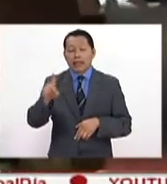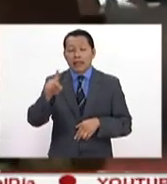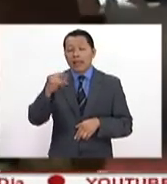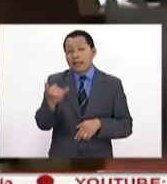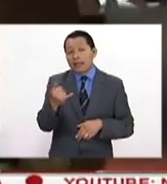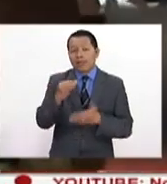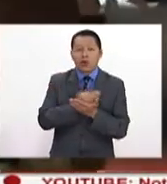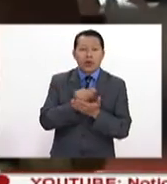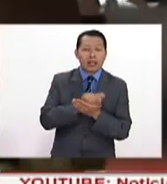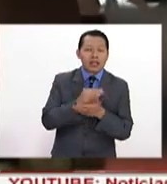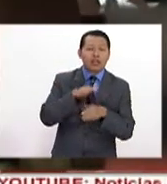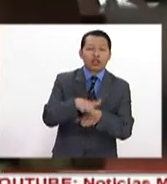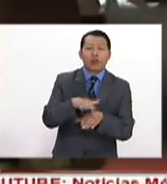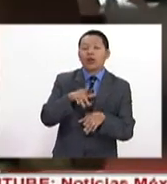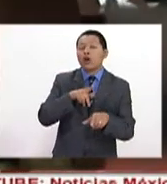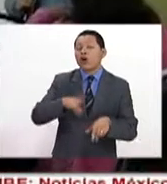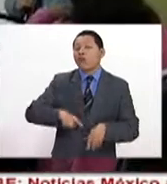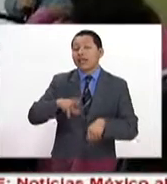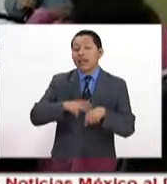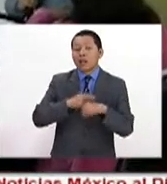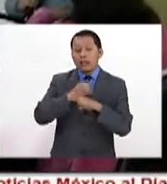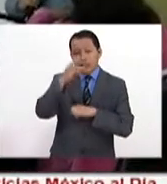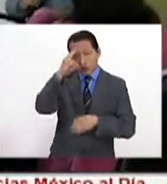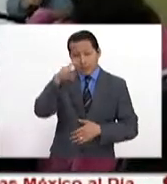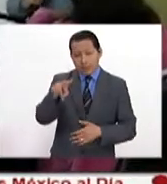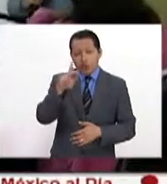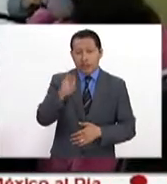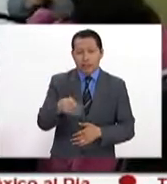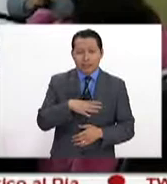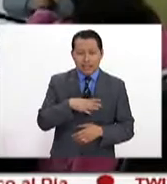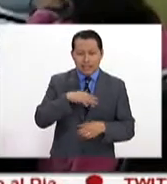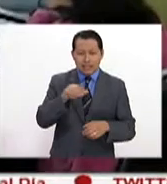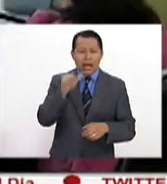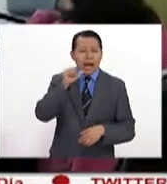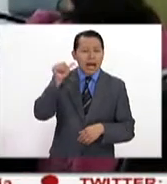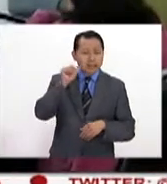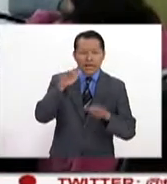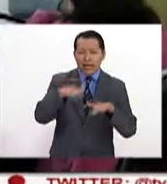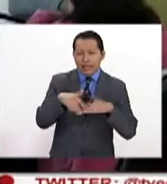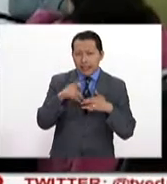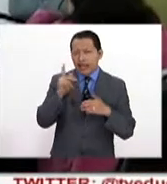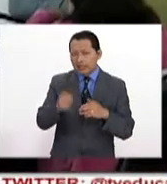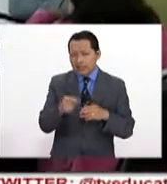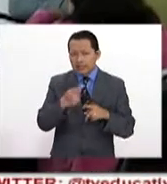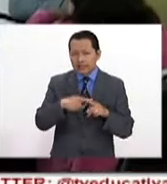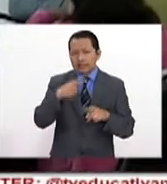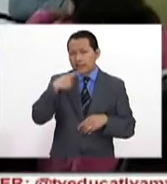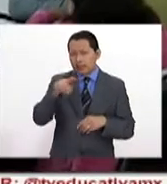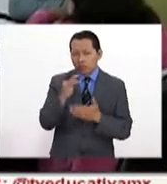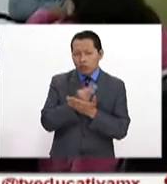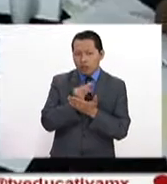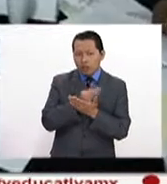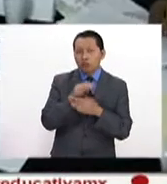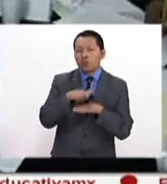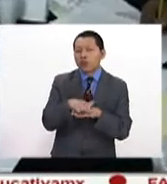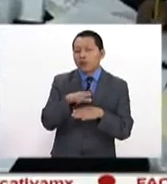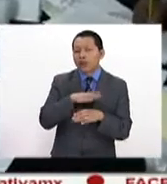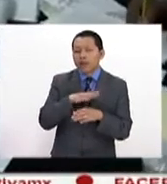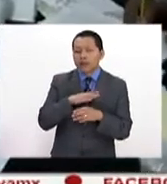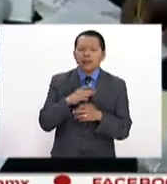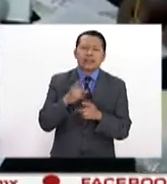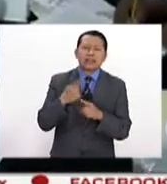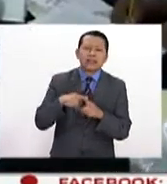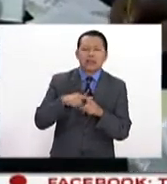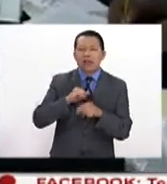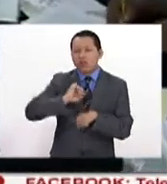las elecciones a gobernador del Estado de México. Durante la sesión de ayer se desecharon las impugnaciones de Morena sobre la manipulación de votos.